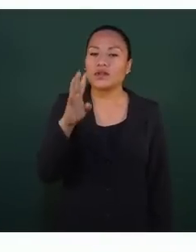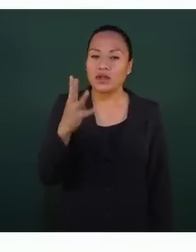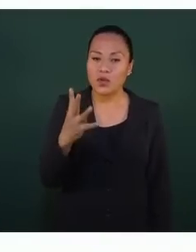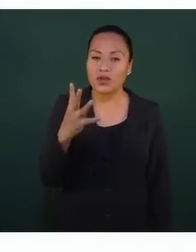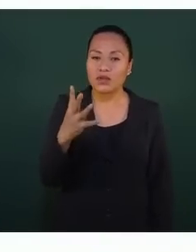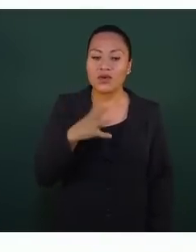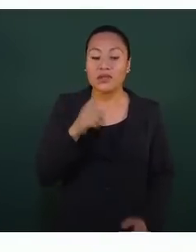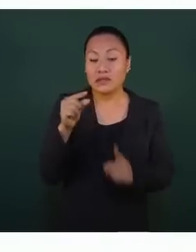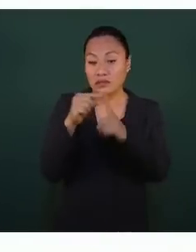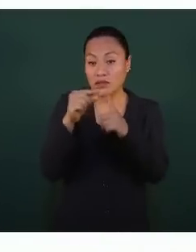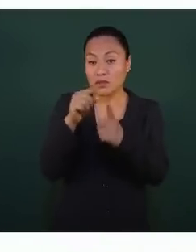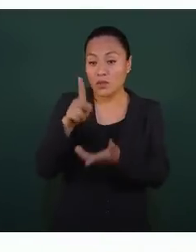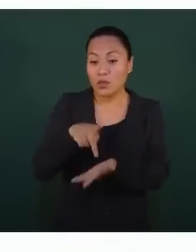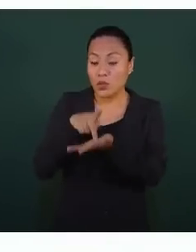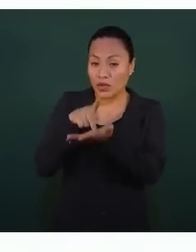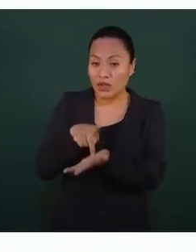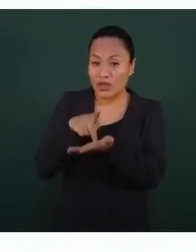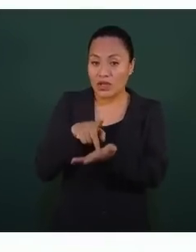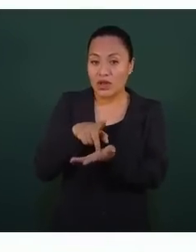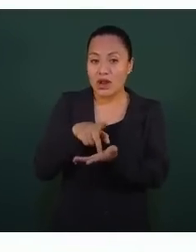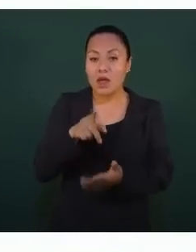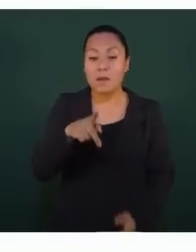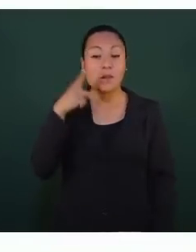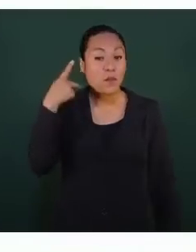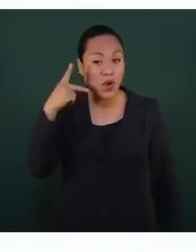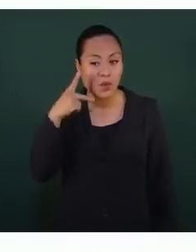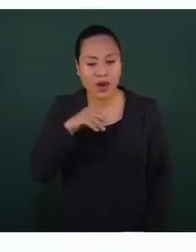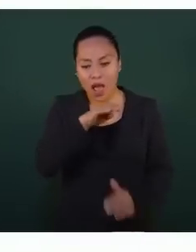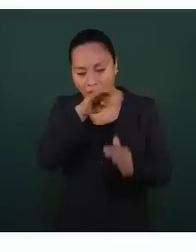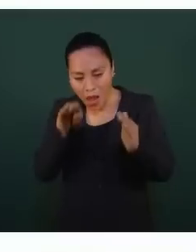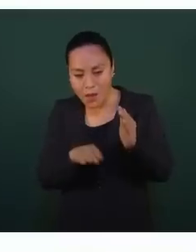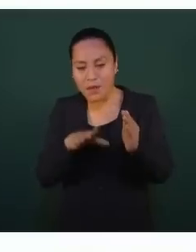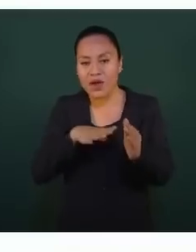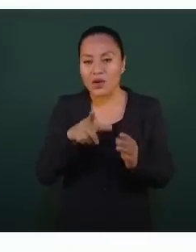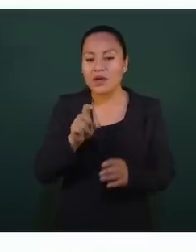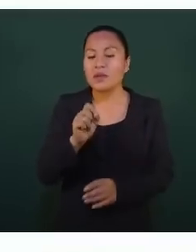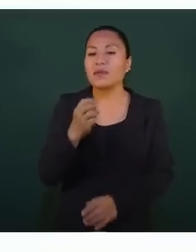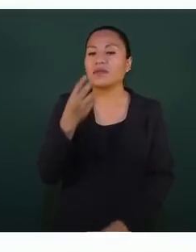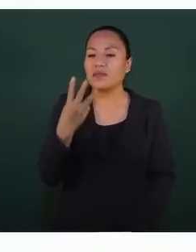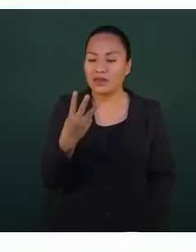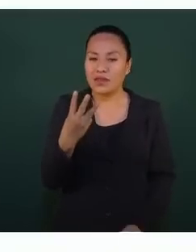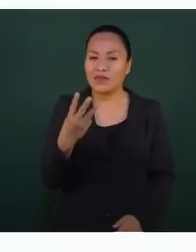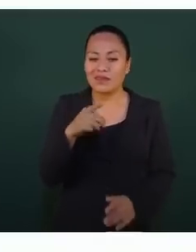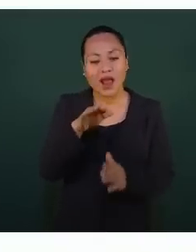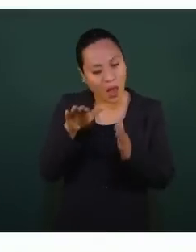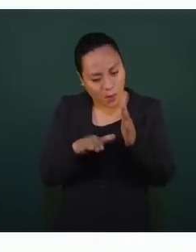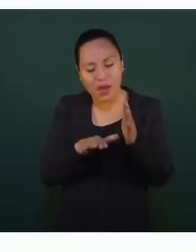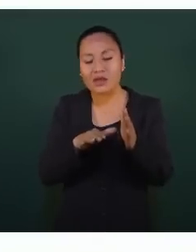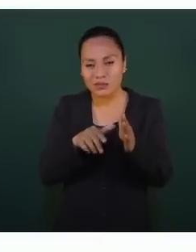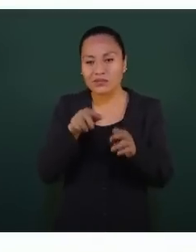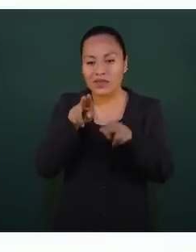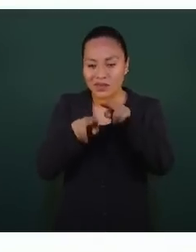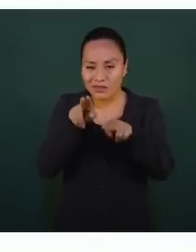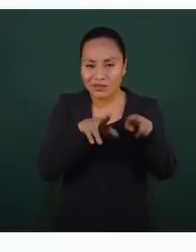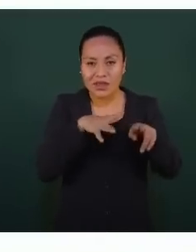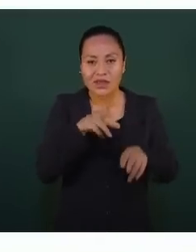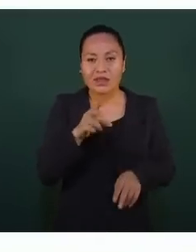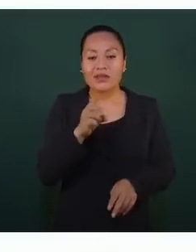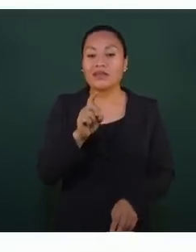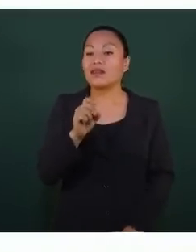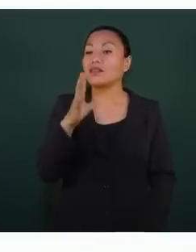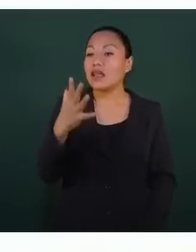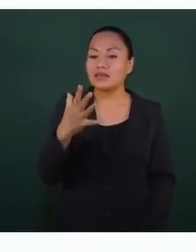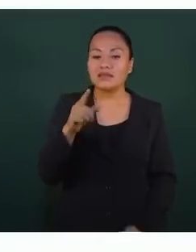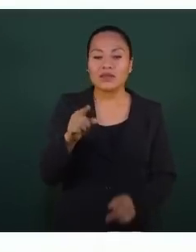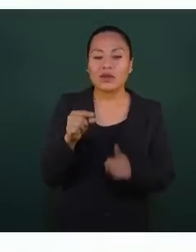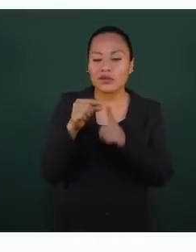34 centavos por kilo, está por debajo de los 23 pesos 35 centavos, que es el precio